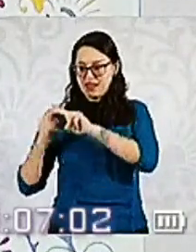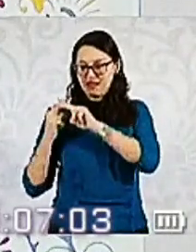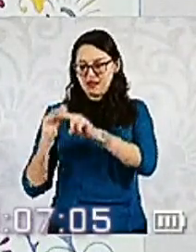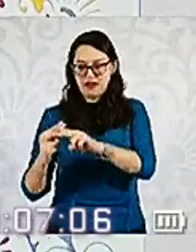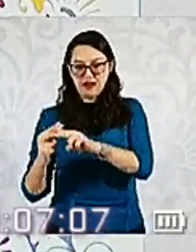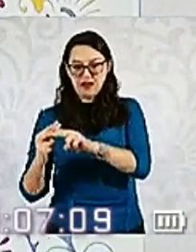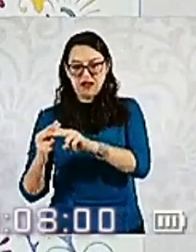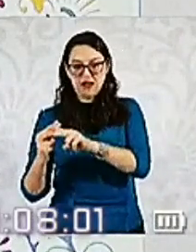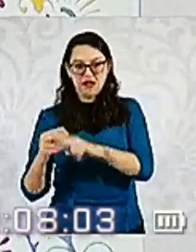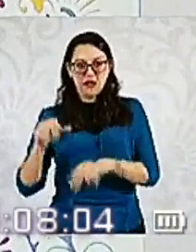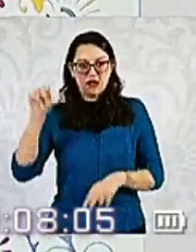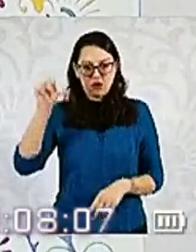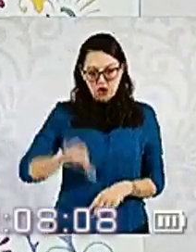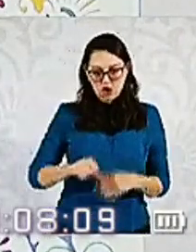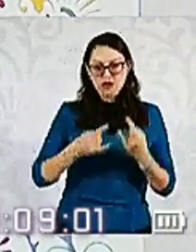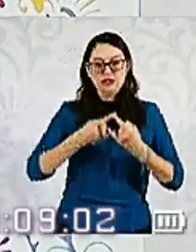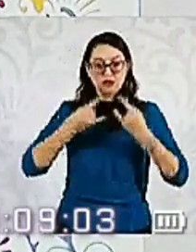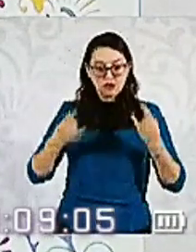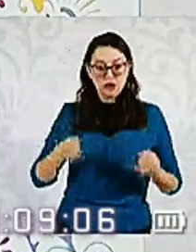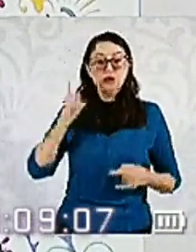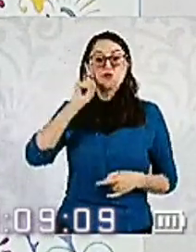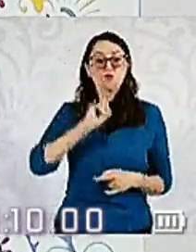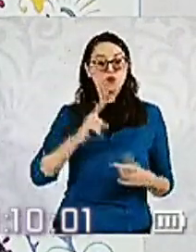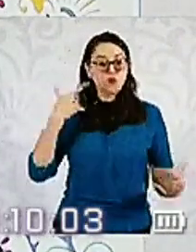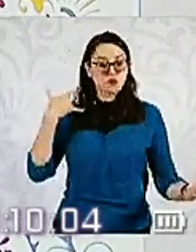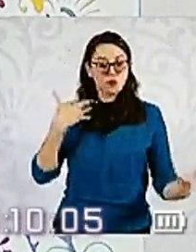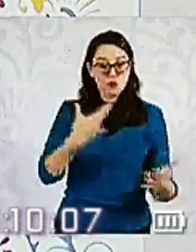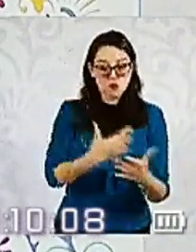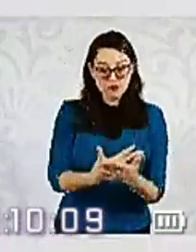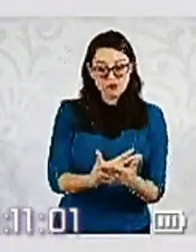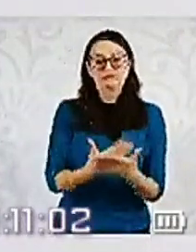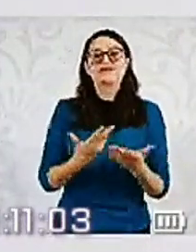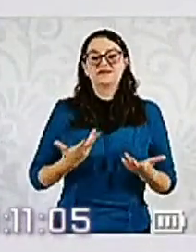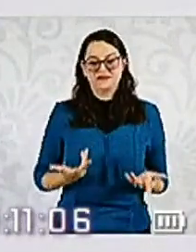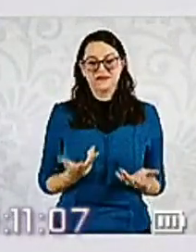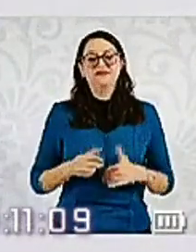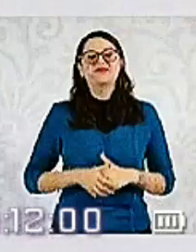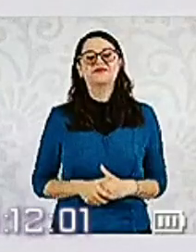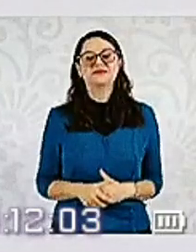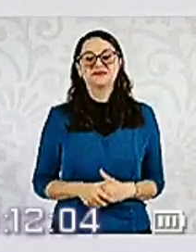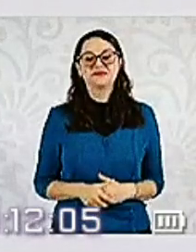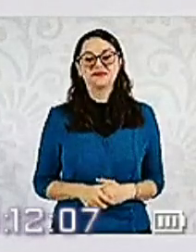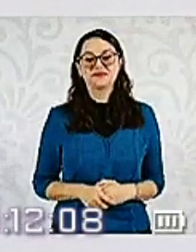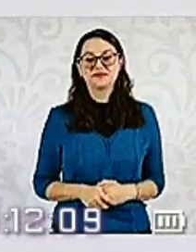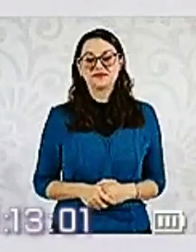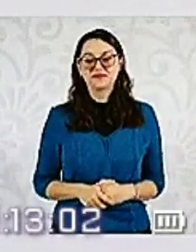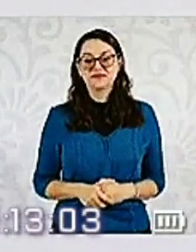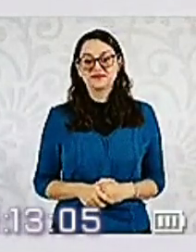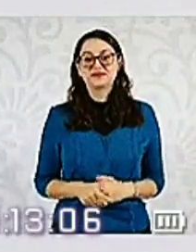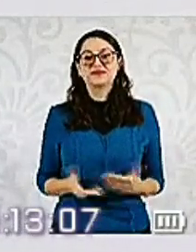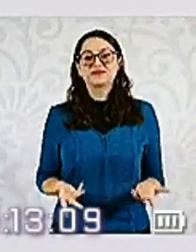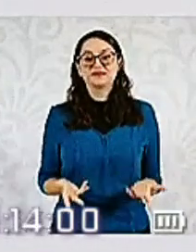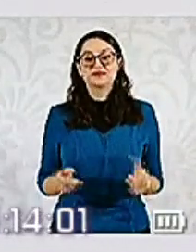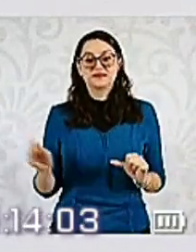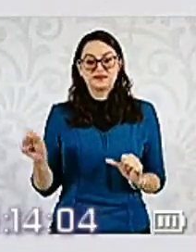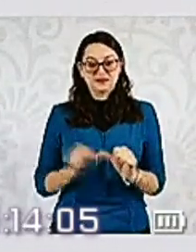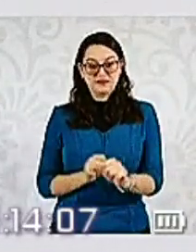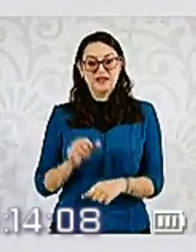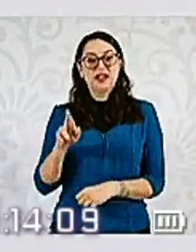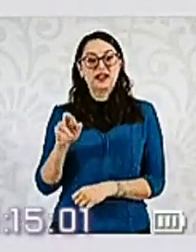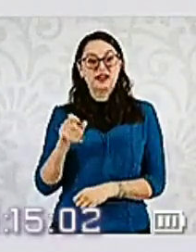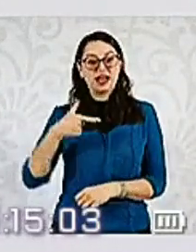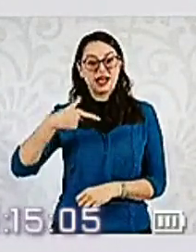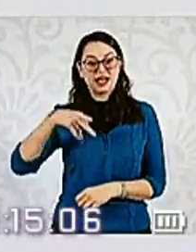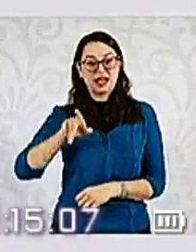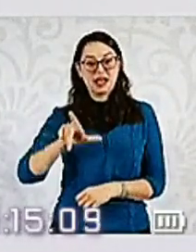¿verdad? ¿O es hoy? Hoy, ¿verdad? Mujeres en la Historia, hoy. Bueno, entonces le voy a dar la palabra a